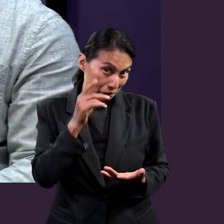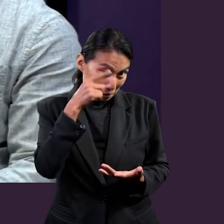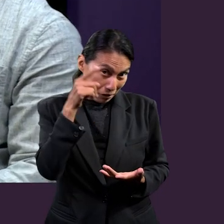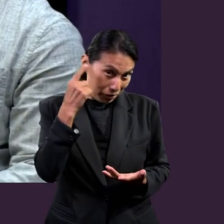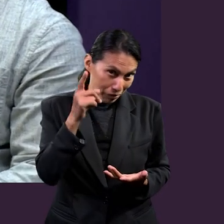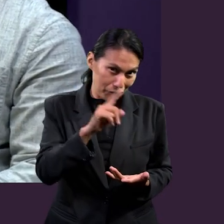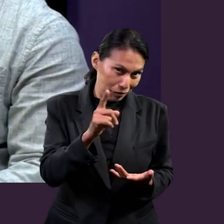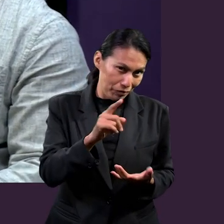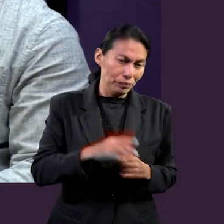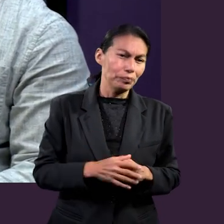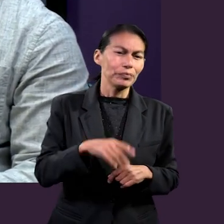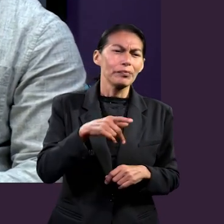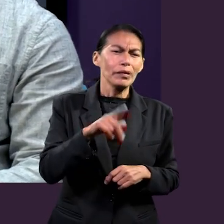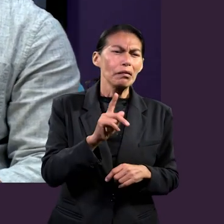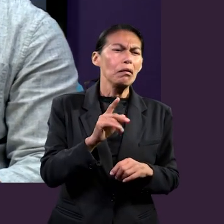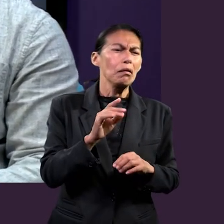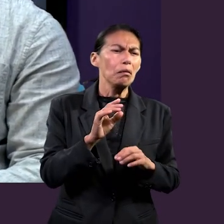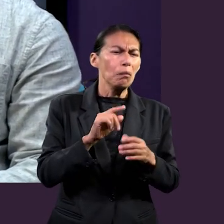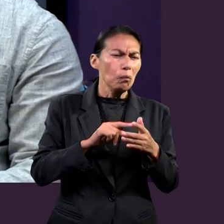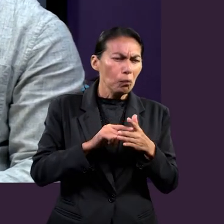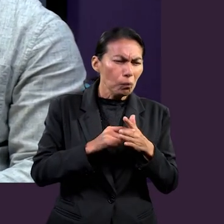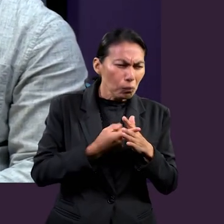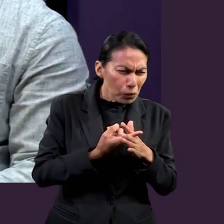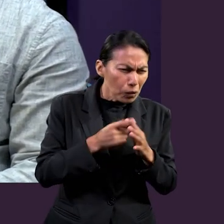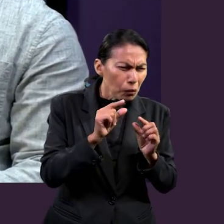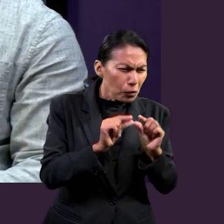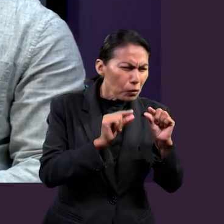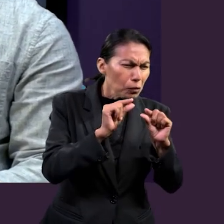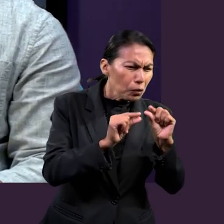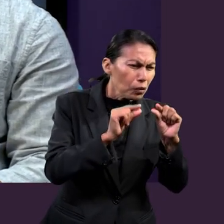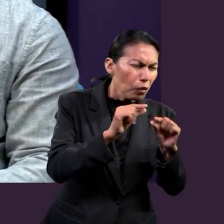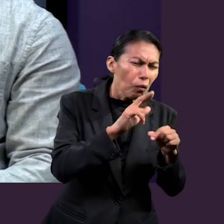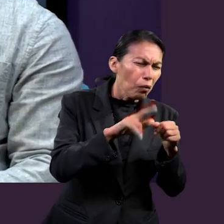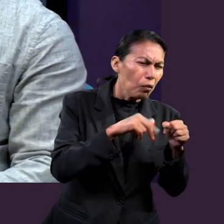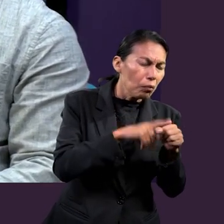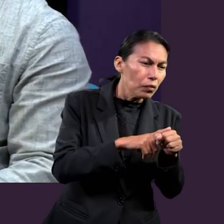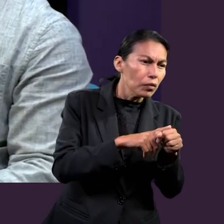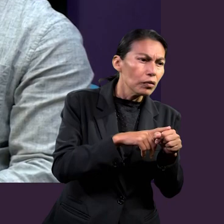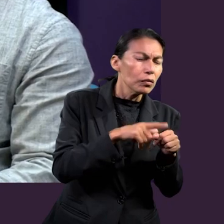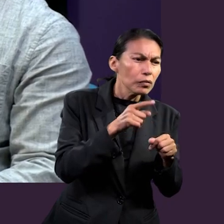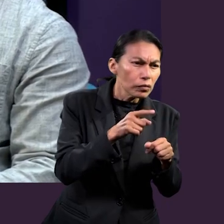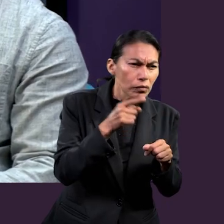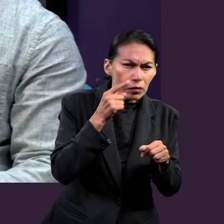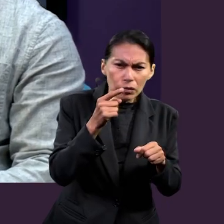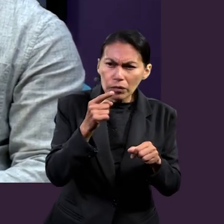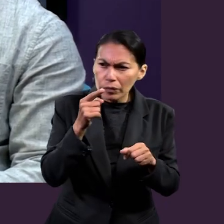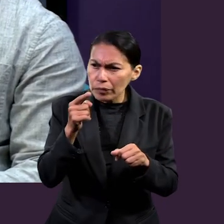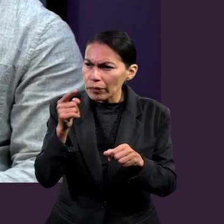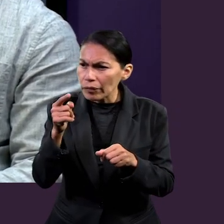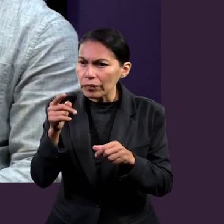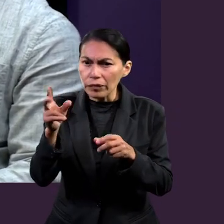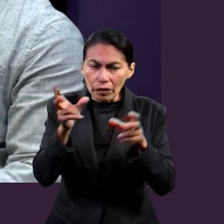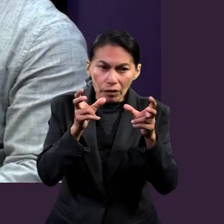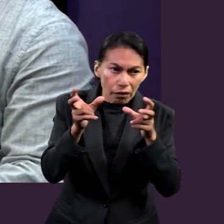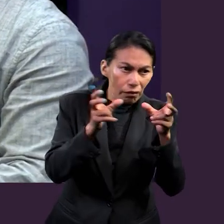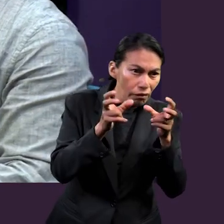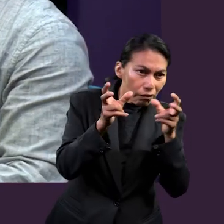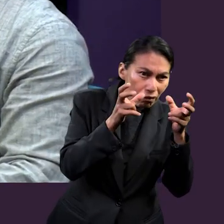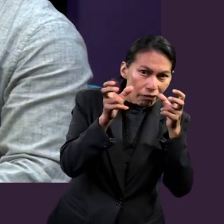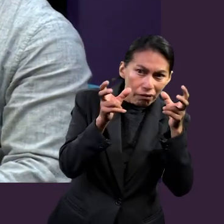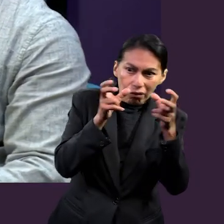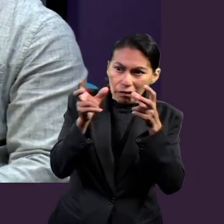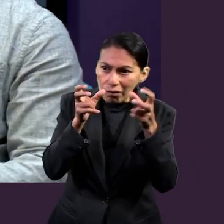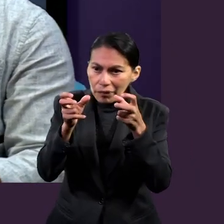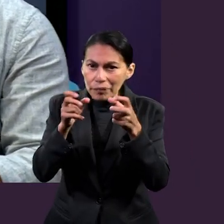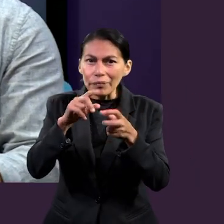puede que no empiece como mal, pero luego te empiezas a enterar y luego. Algo que se me hace curioso o que lo he escuchado es de que